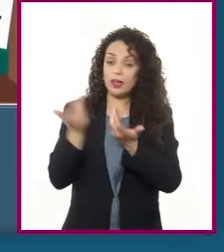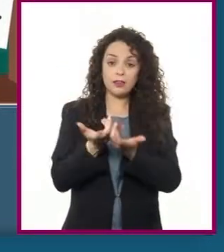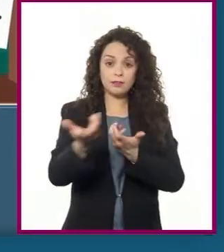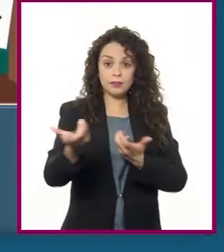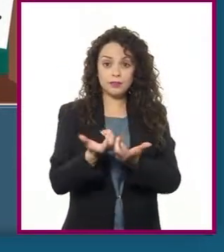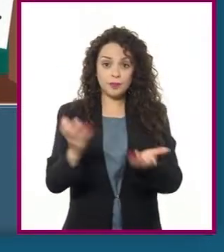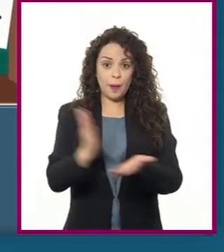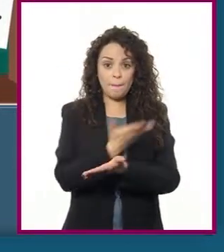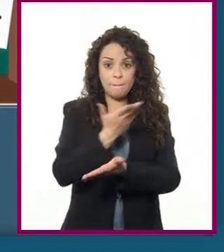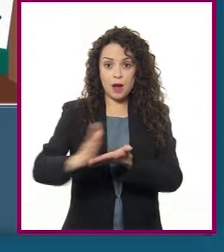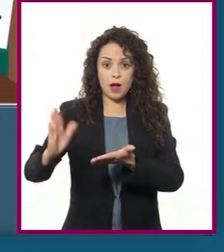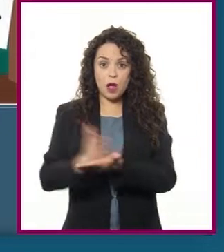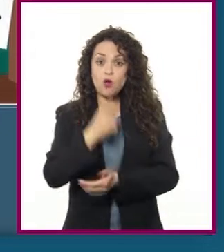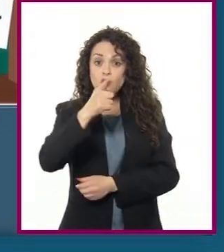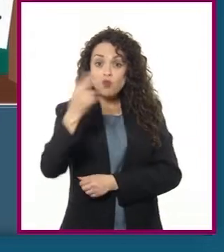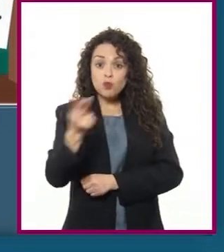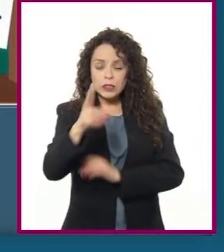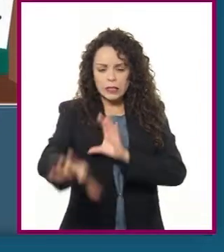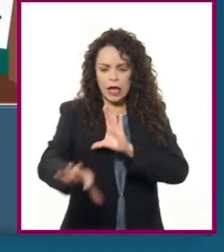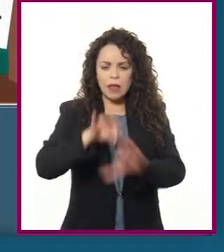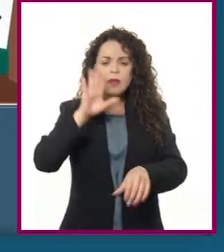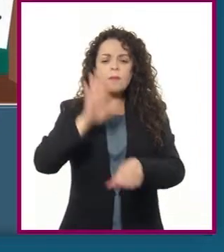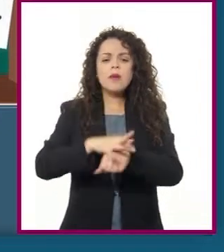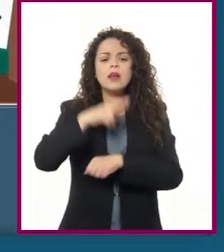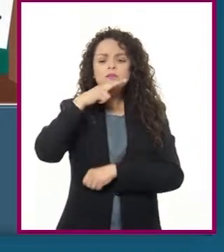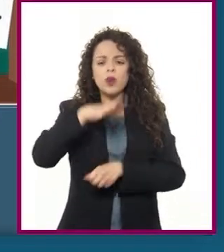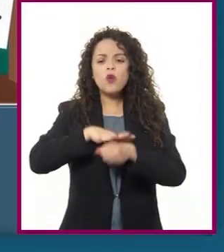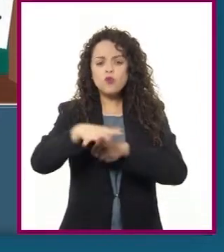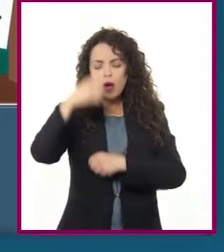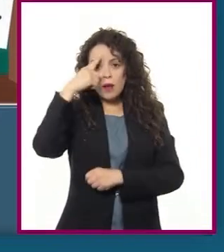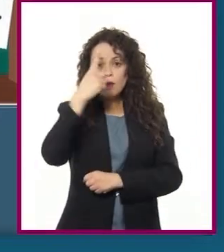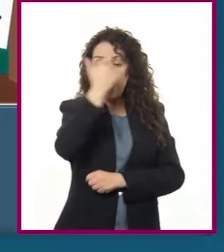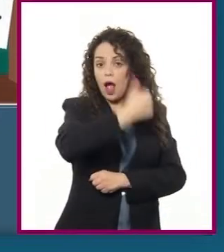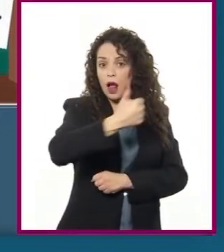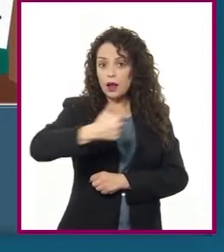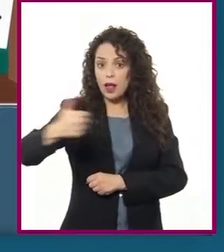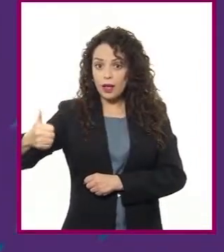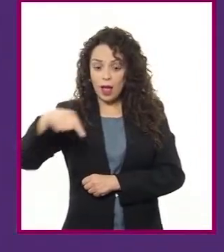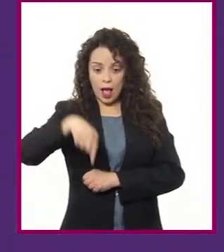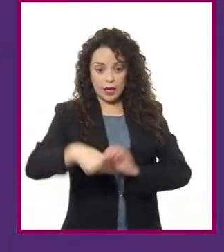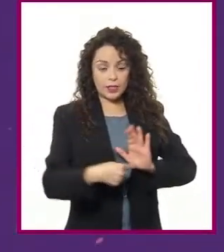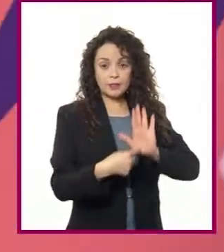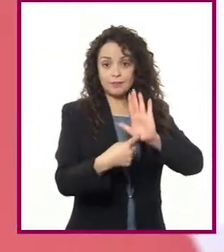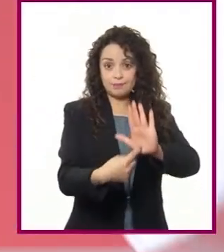Ustedes elegirán cuál método es el más conveniente para cada mezcla que presentemos.